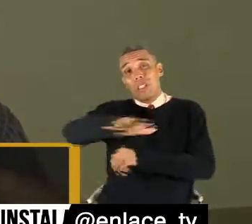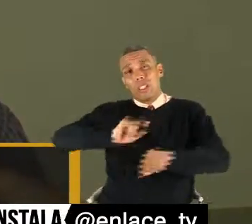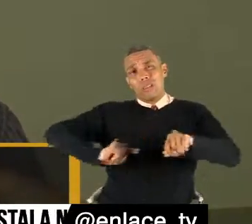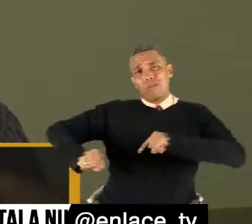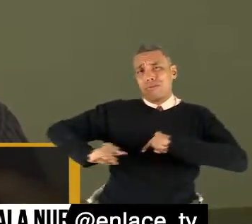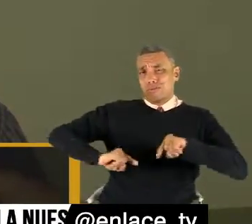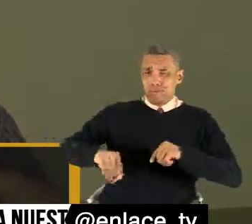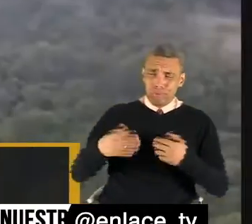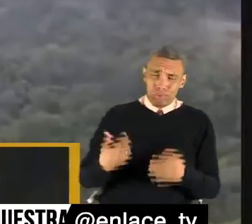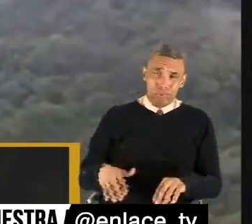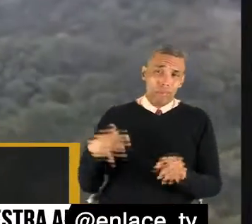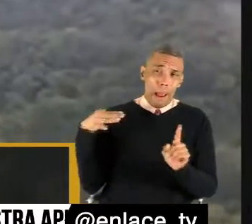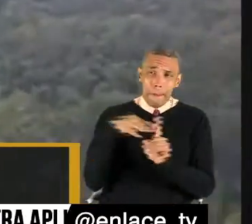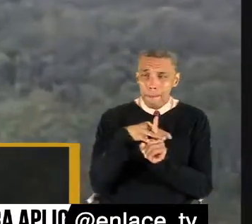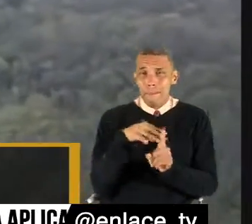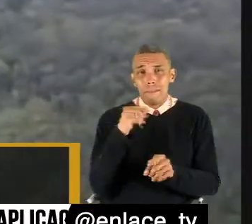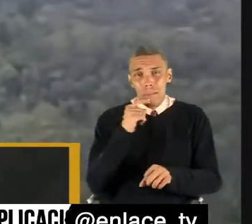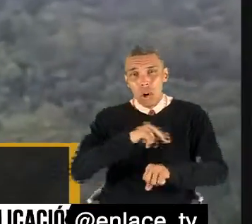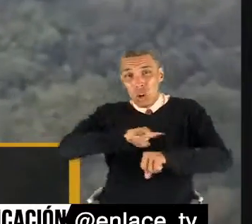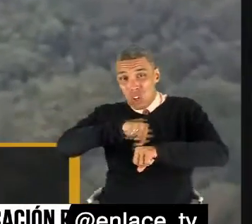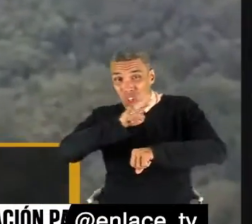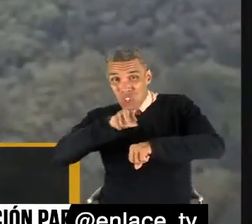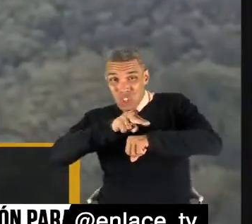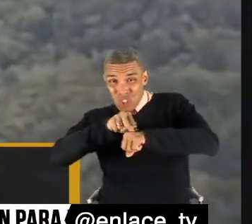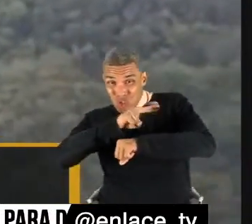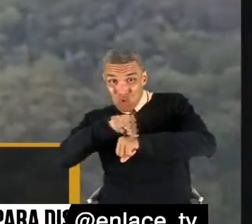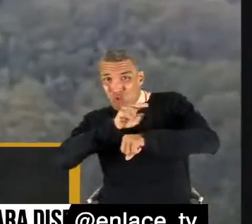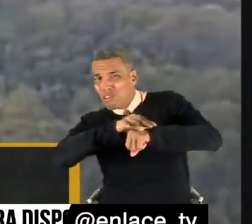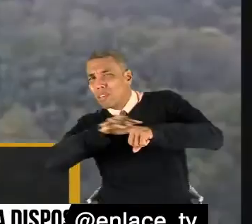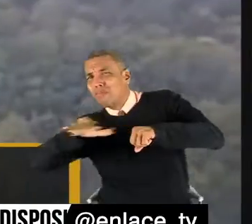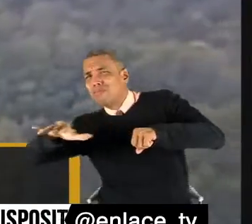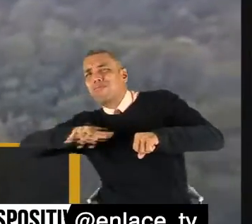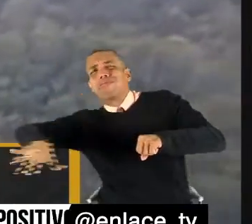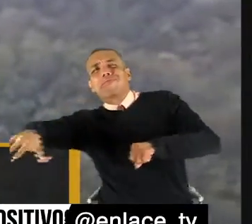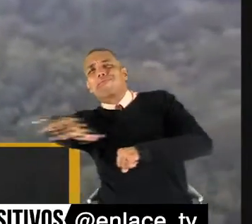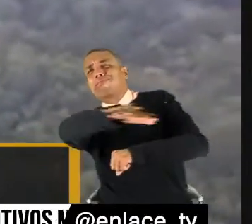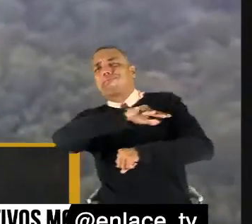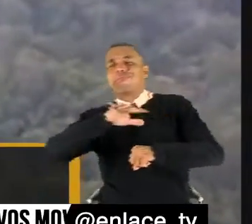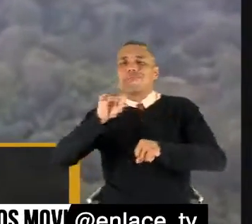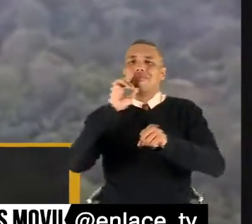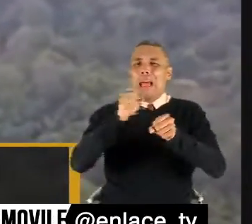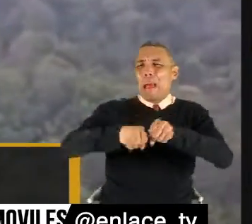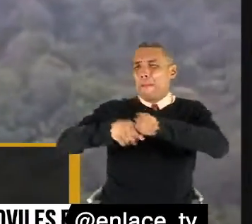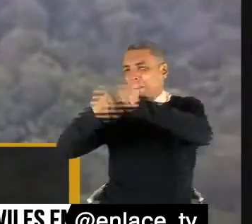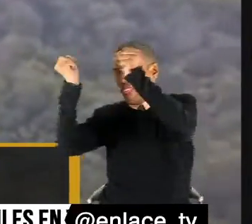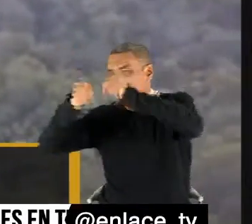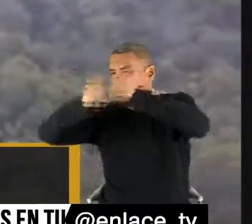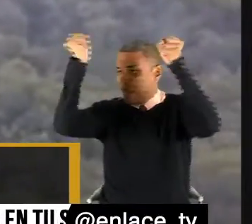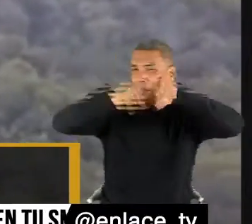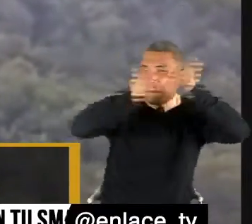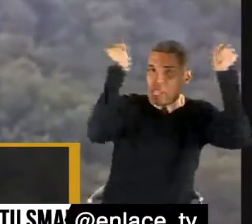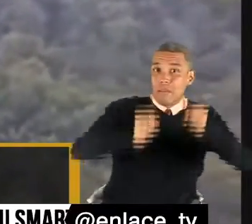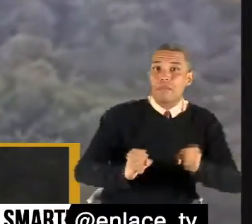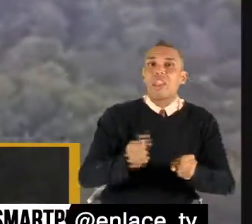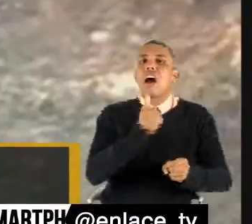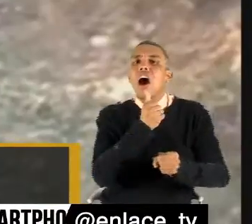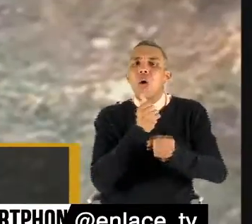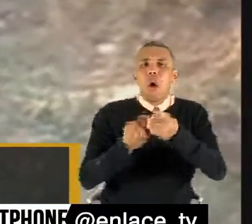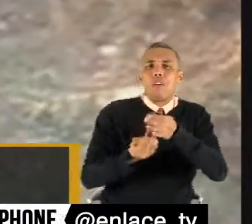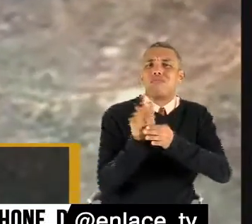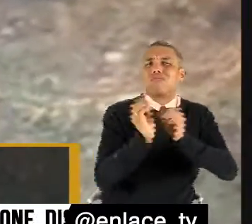un impacto ambiental impresionante, destruyendo pues las fuentes de agua que nacen allí en esta serranía y que surten